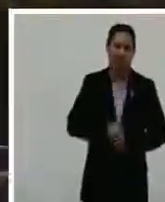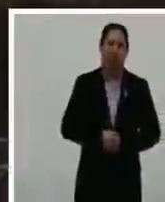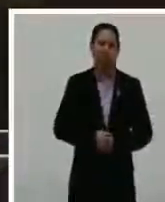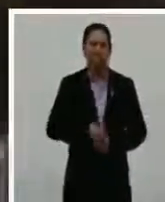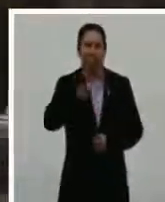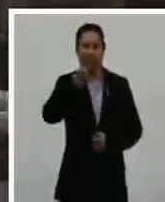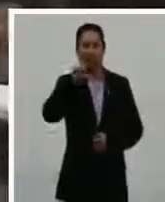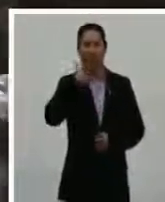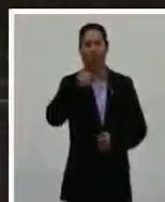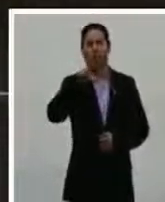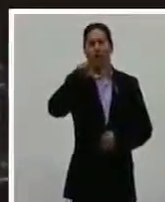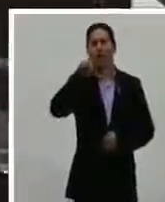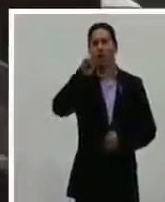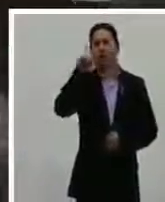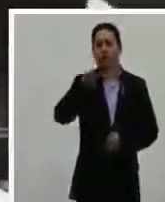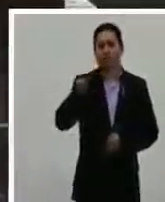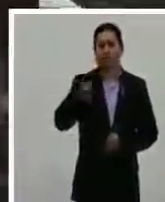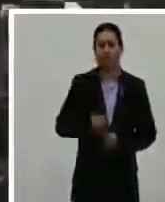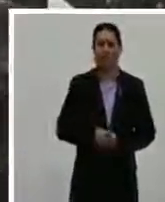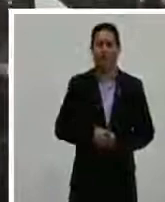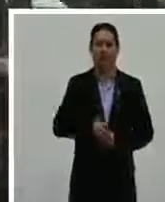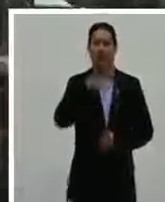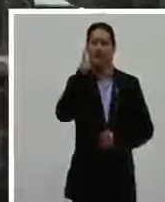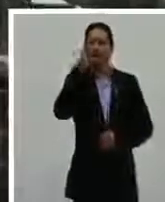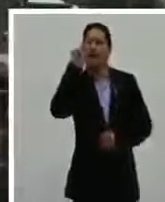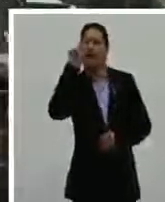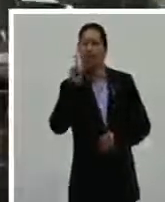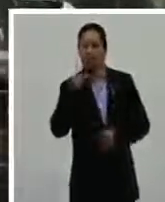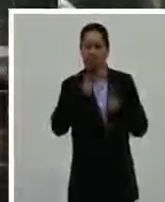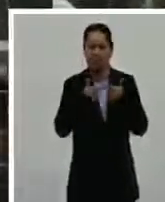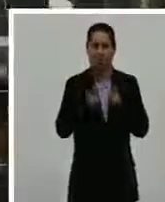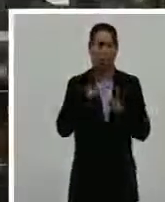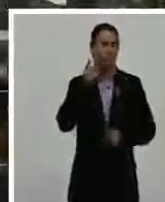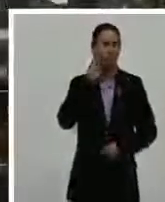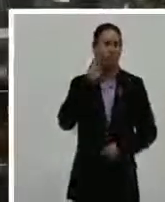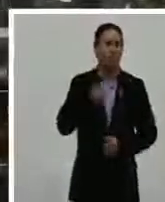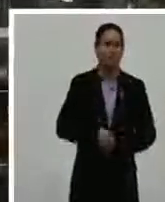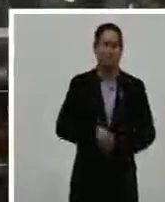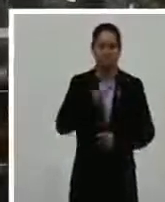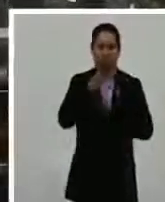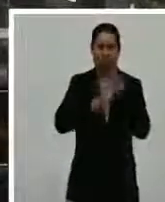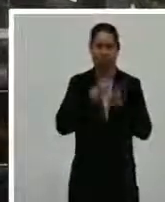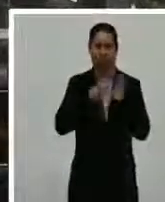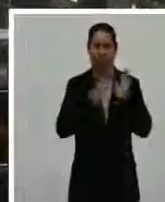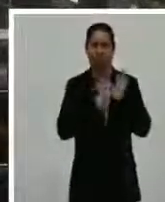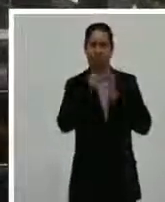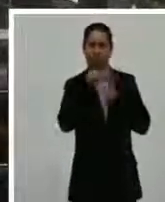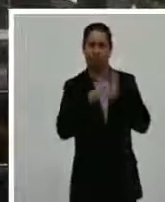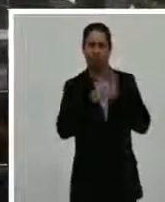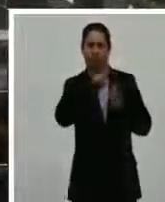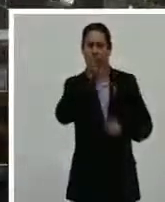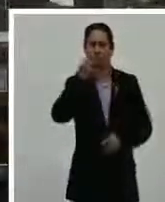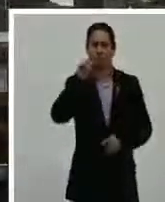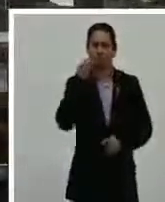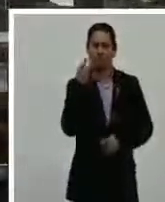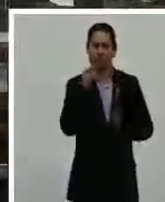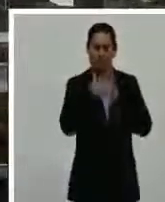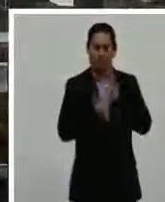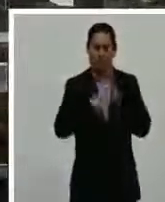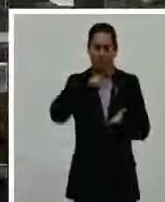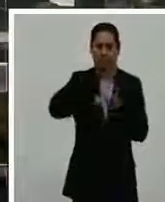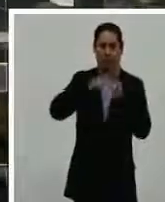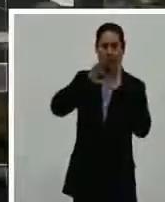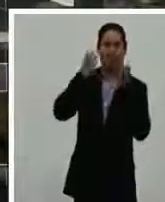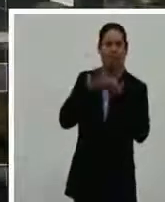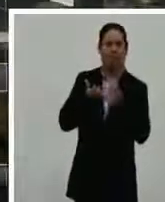espinoza morales del partido de la revolución democrática en cumplimiento del artículo 133 del reglamento